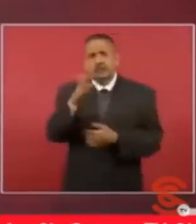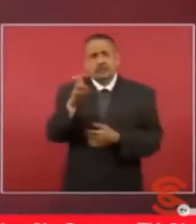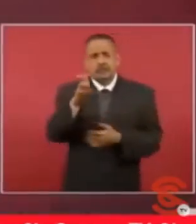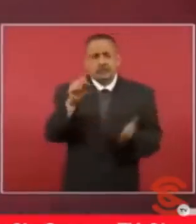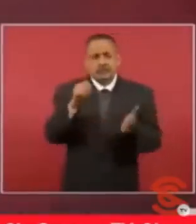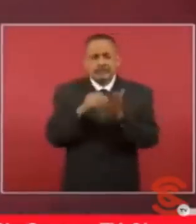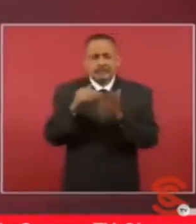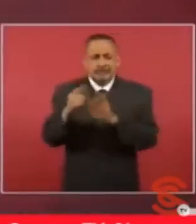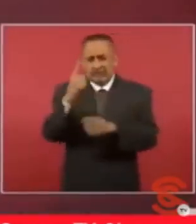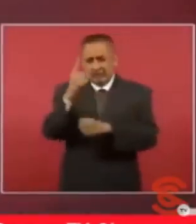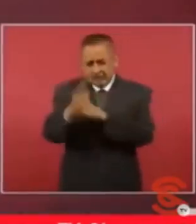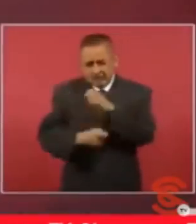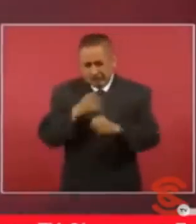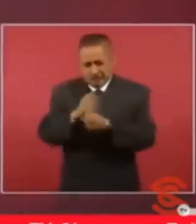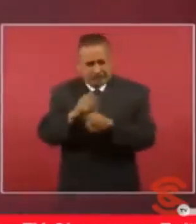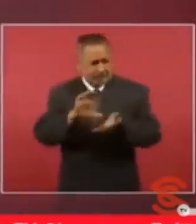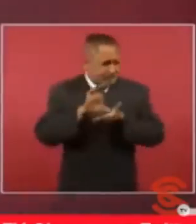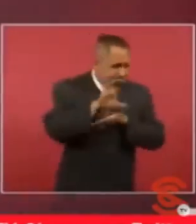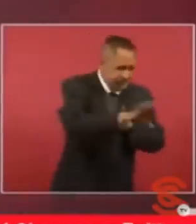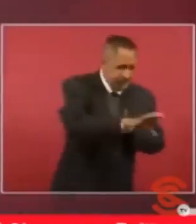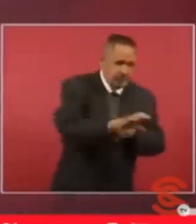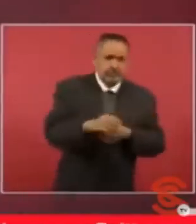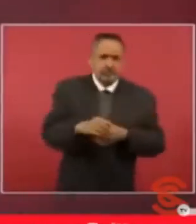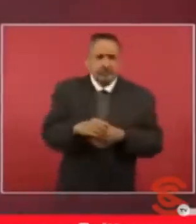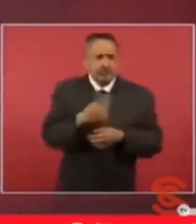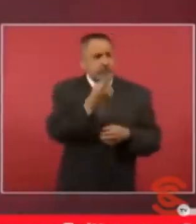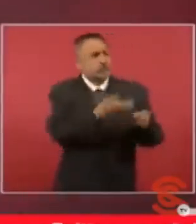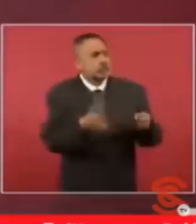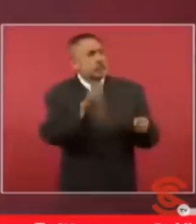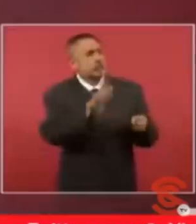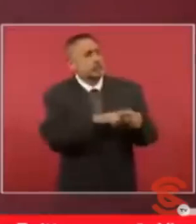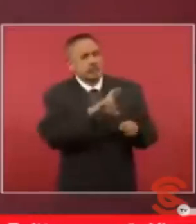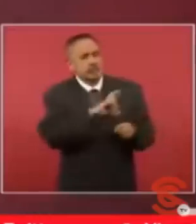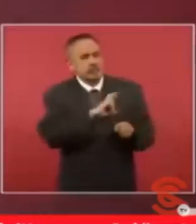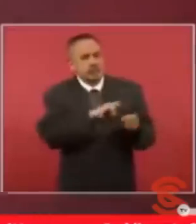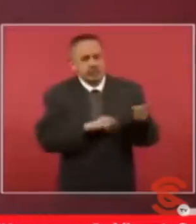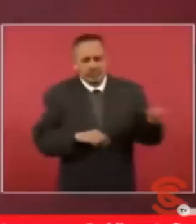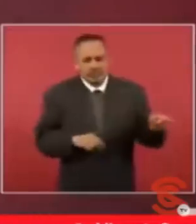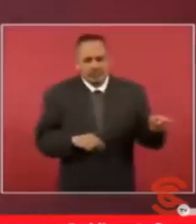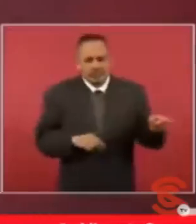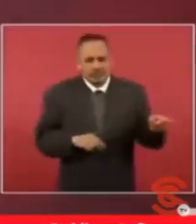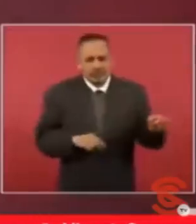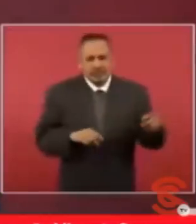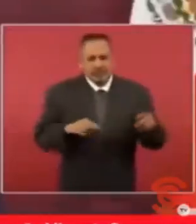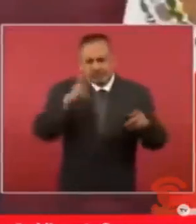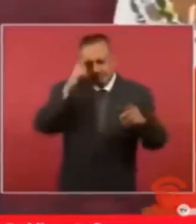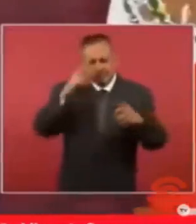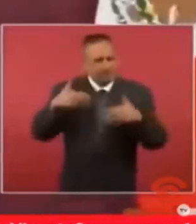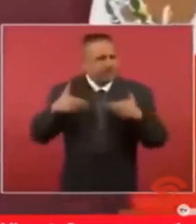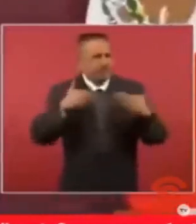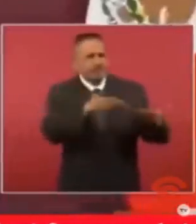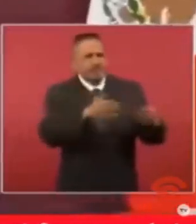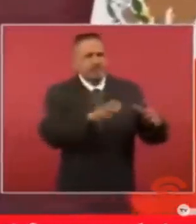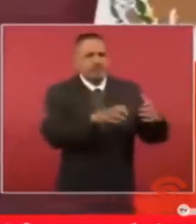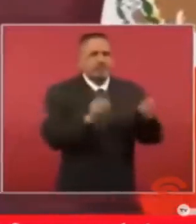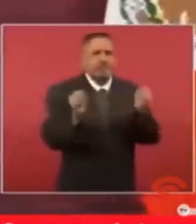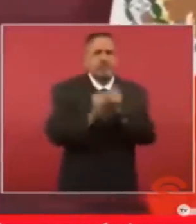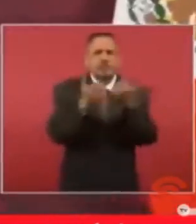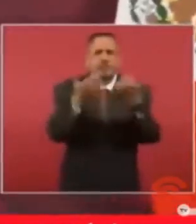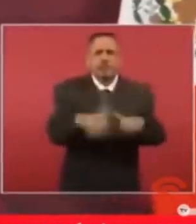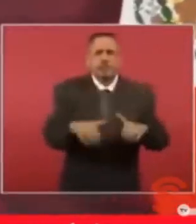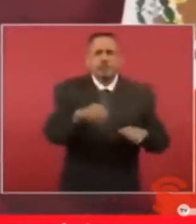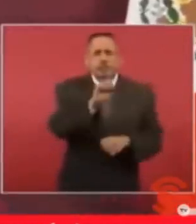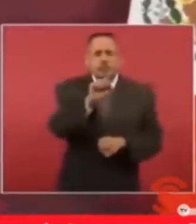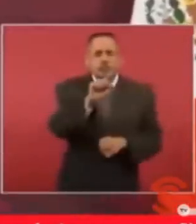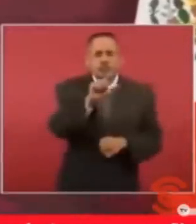360 millones al año por un hospital de estos que les entregaron a los concuños de Salinas